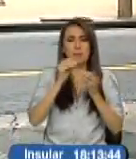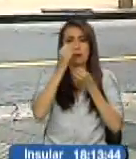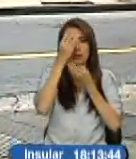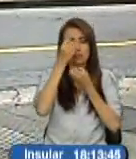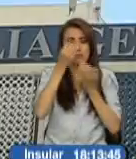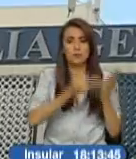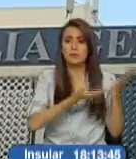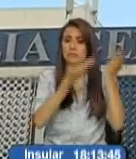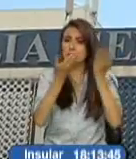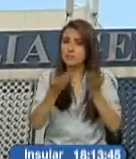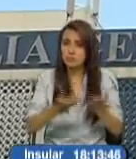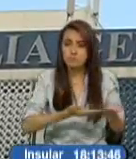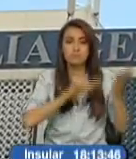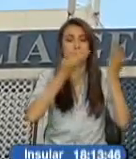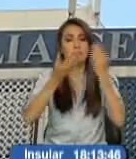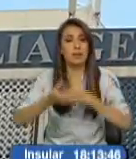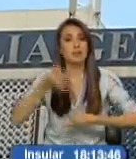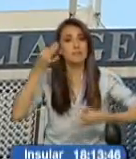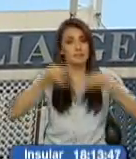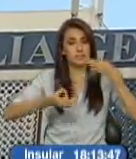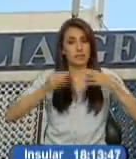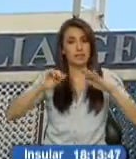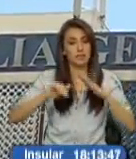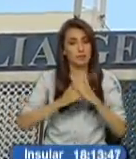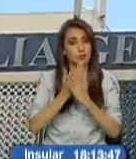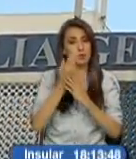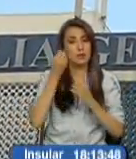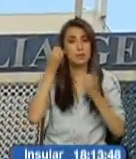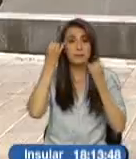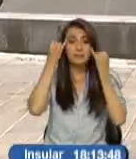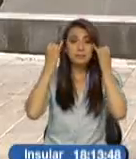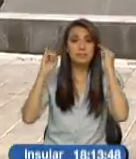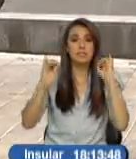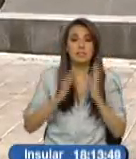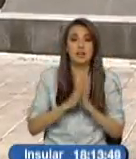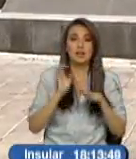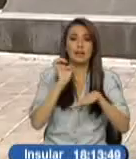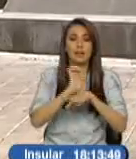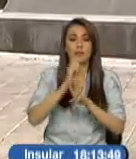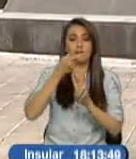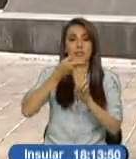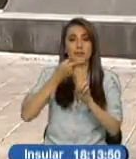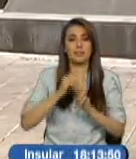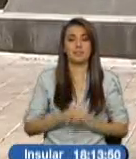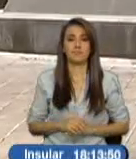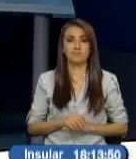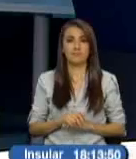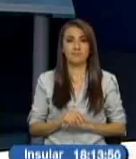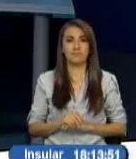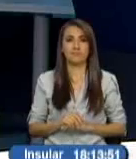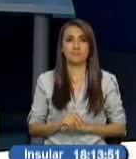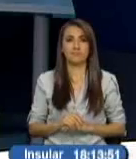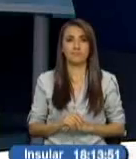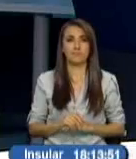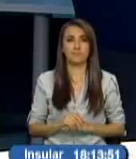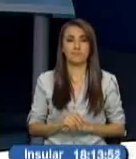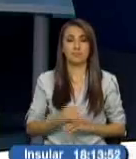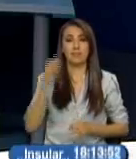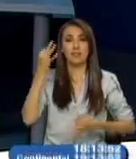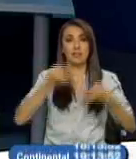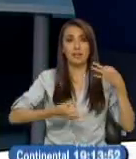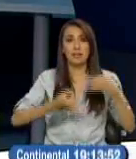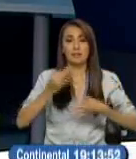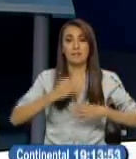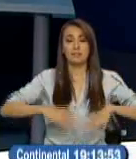caso que ha permitido a la Fiscalía tener nuevos elementos en su investigación. Rodrigo Gálvez, Ecuador TV. El fiscal general